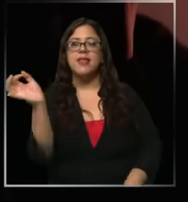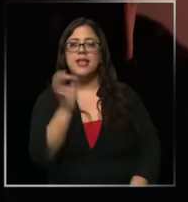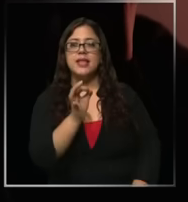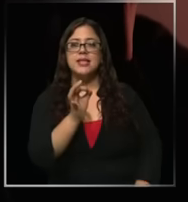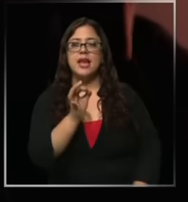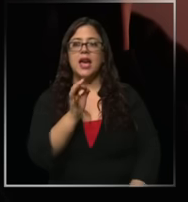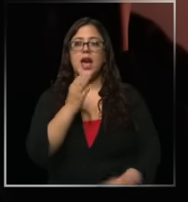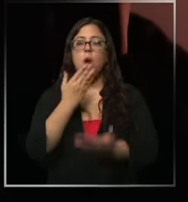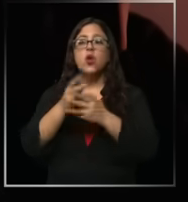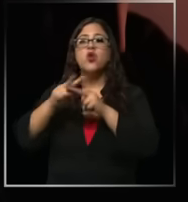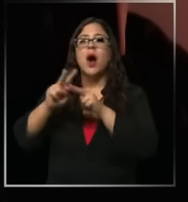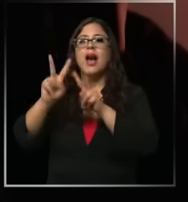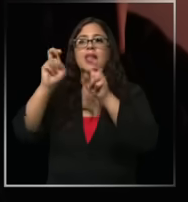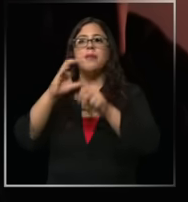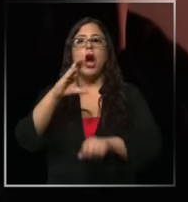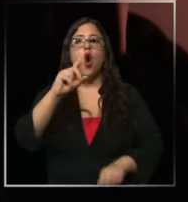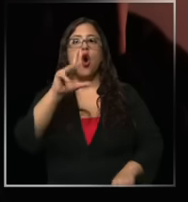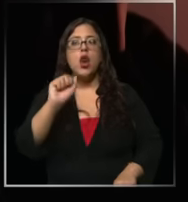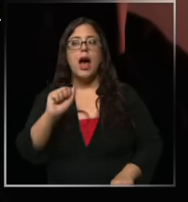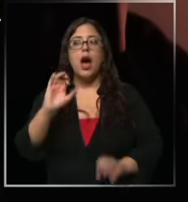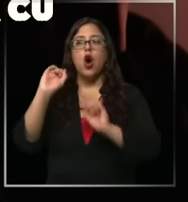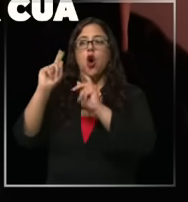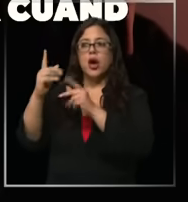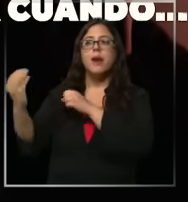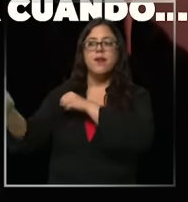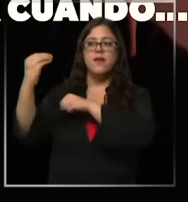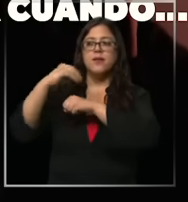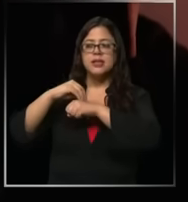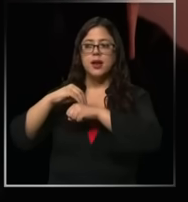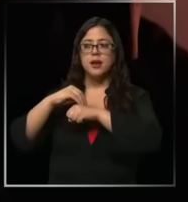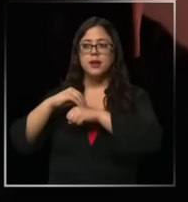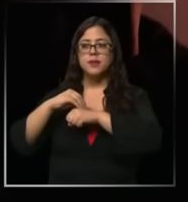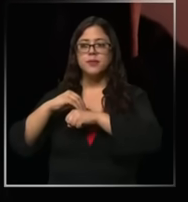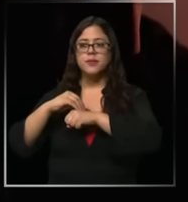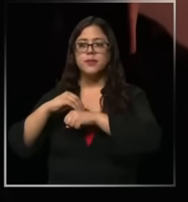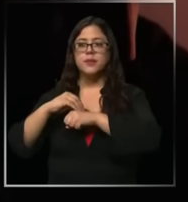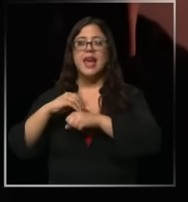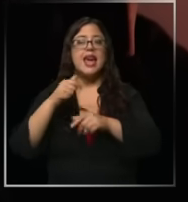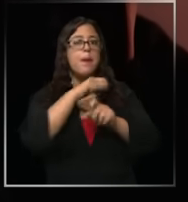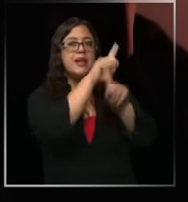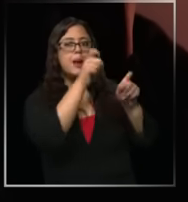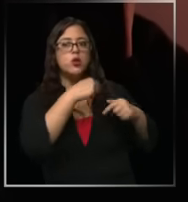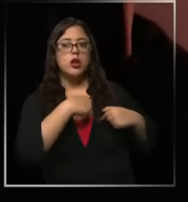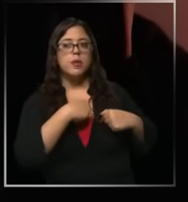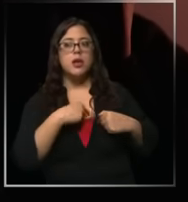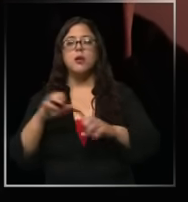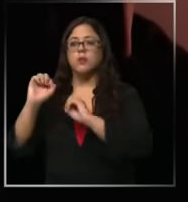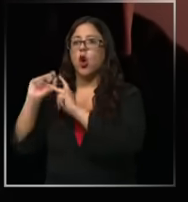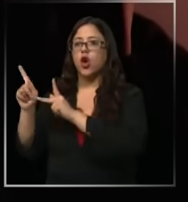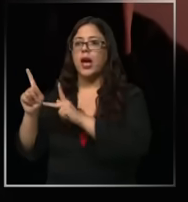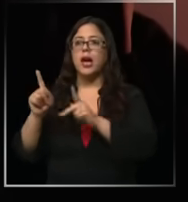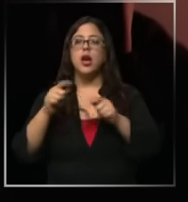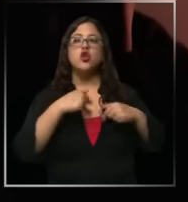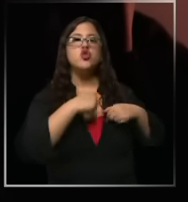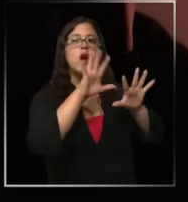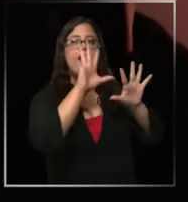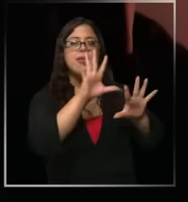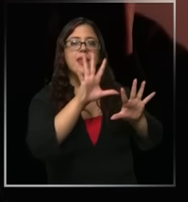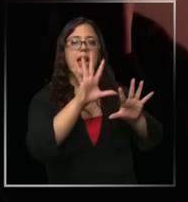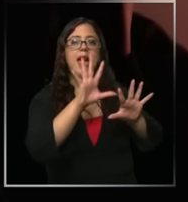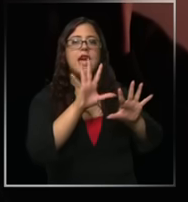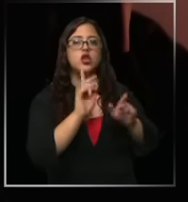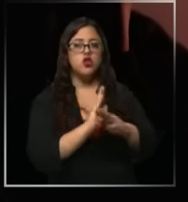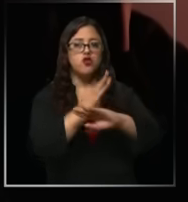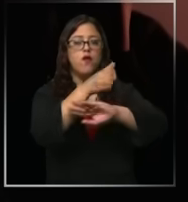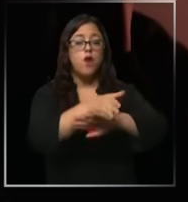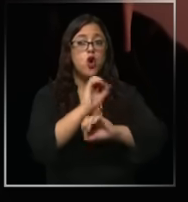ahora en la volada. Ya me quedo conmigo. Yo me iba a avisar cuando... ¿De qué me está preguntando? ¿Ya? Yo a las 10 tomo posición